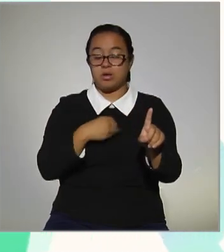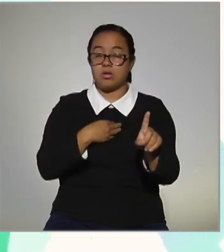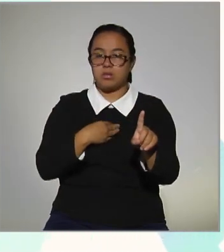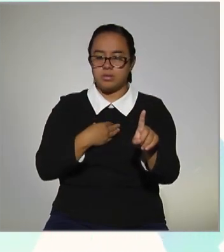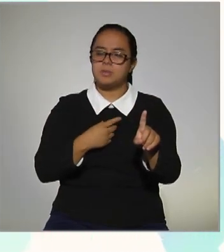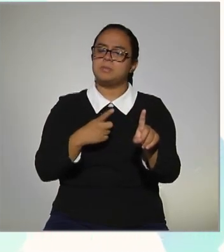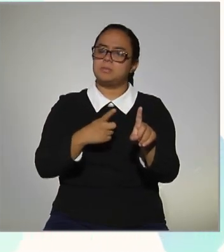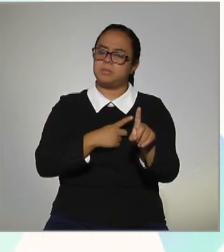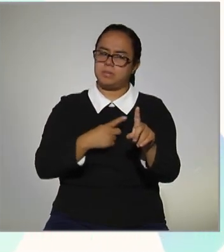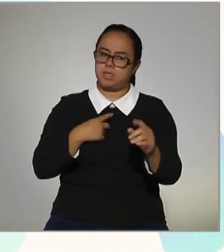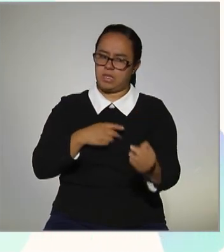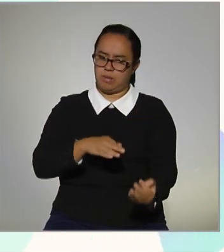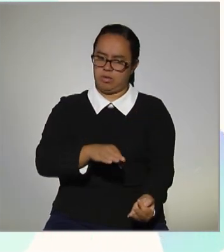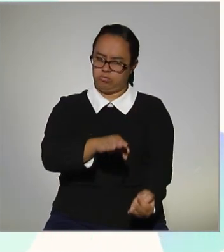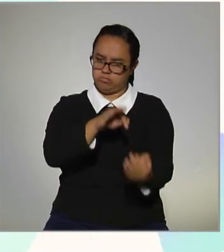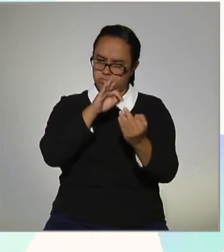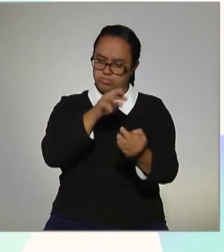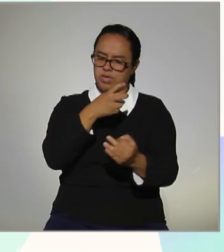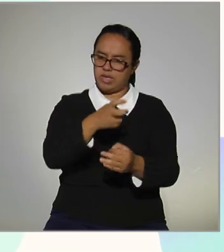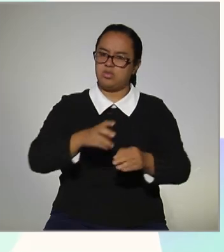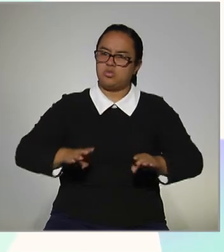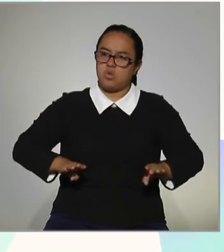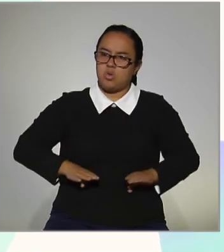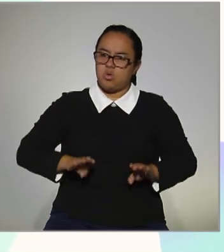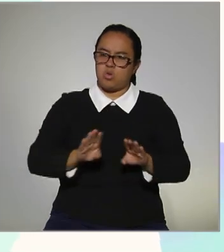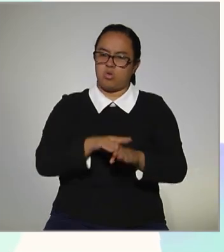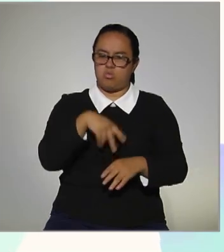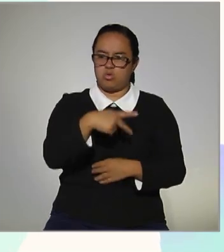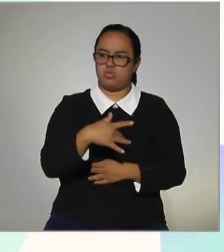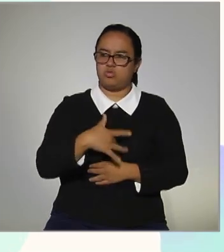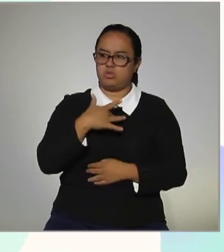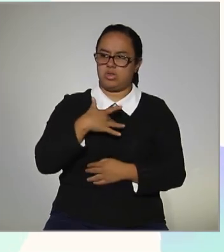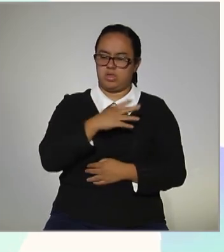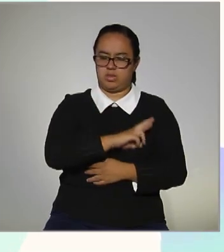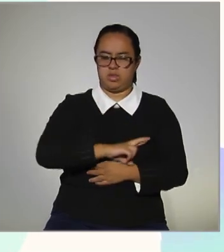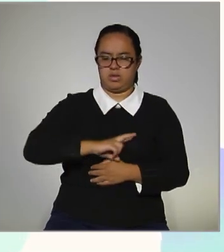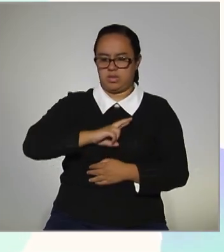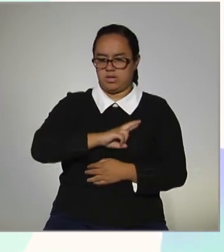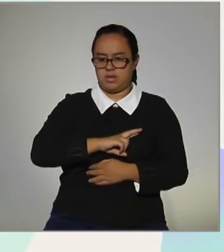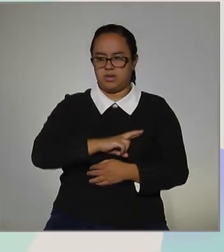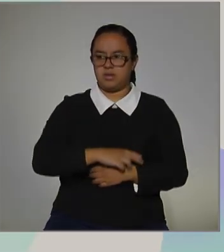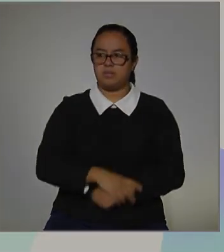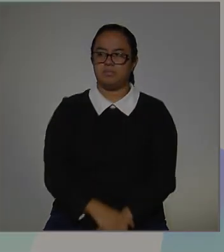hay que afrontar las actitudes que manifiestan resentimiento.